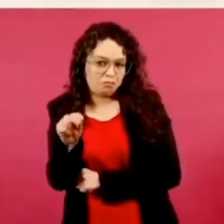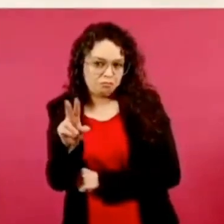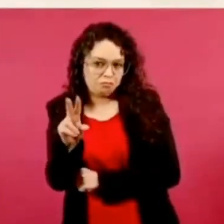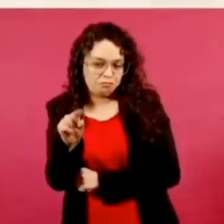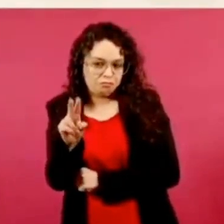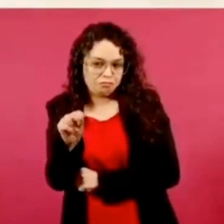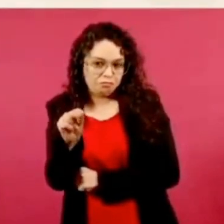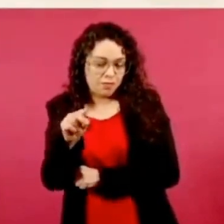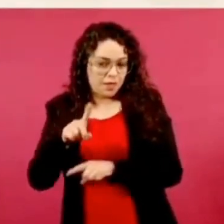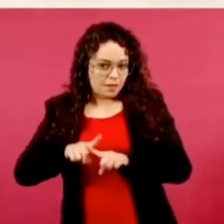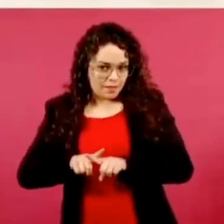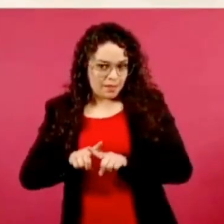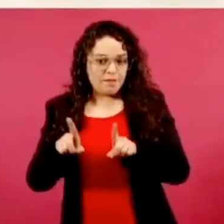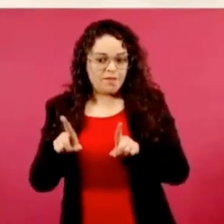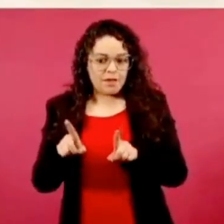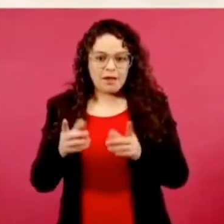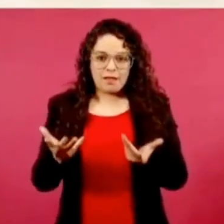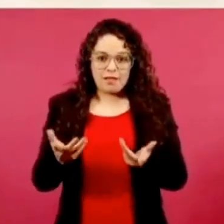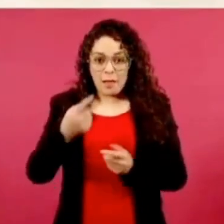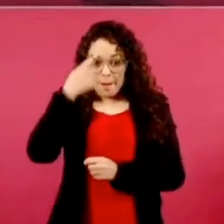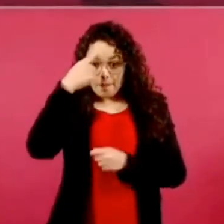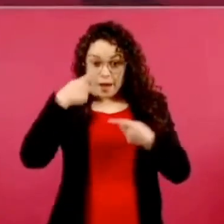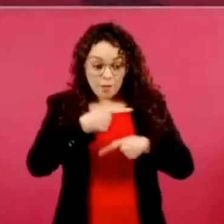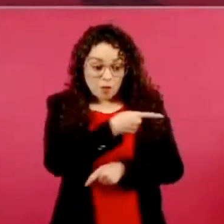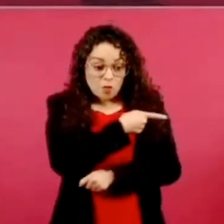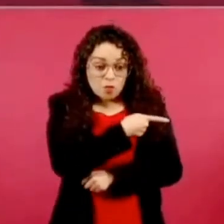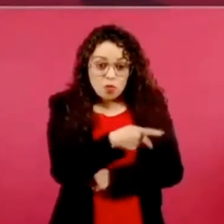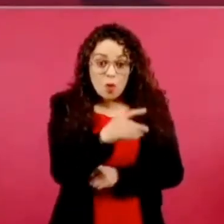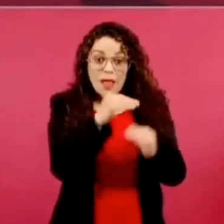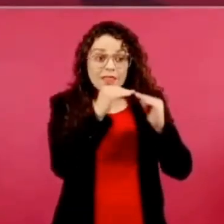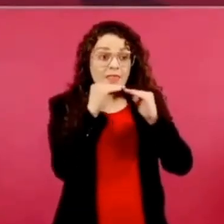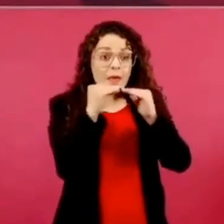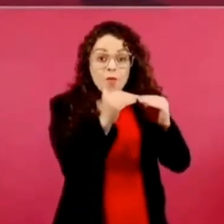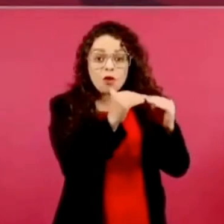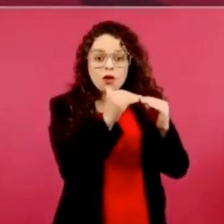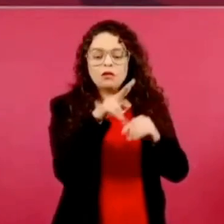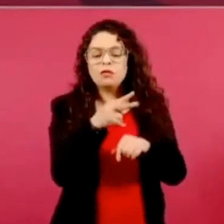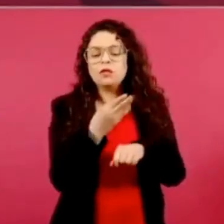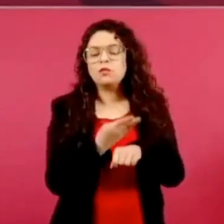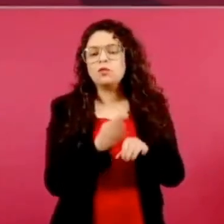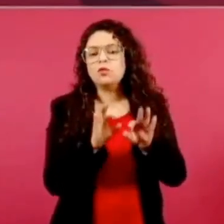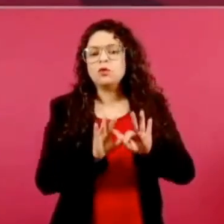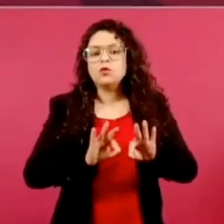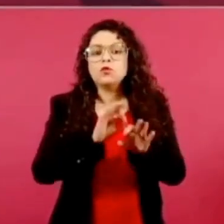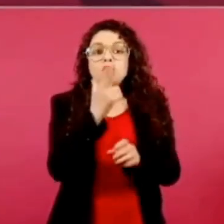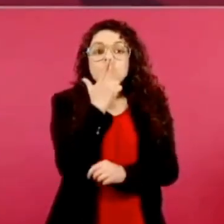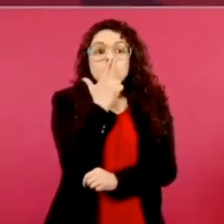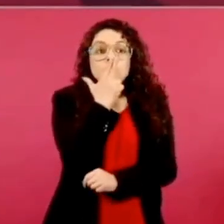Entonces, la democracia para el pobre es fundamental,